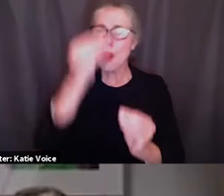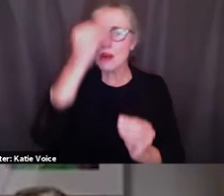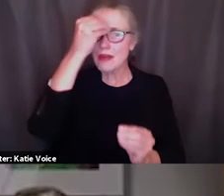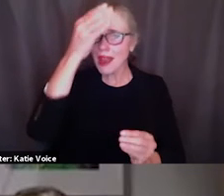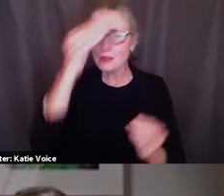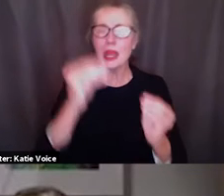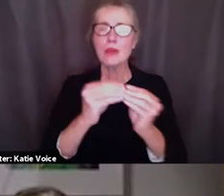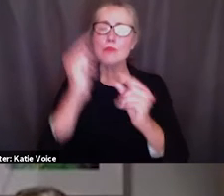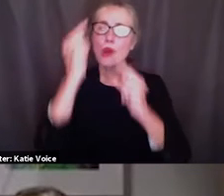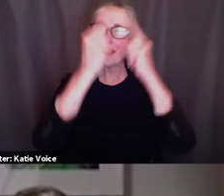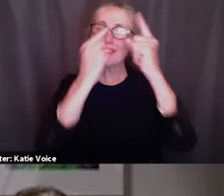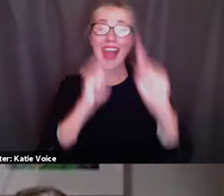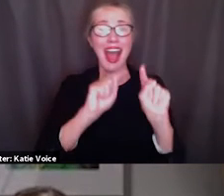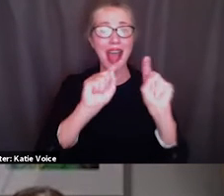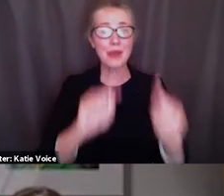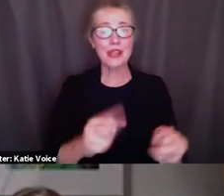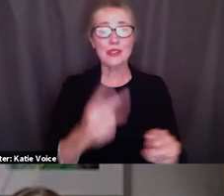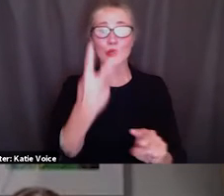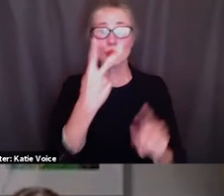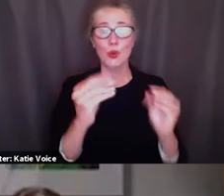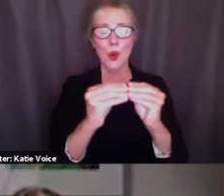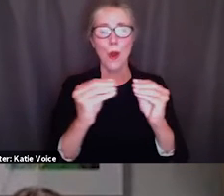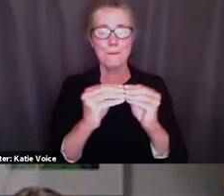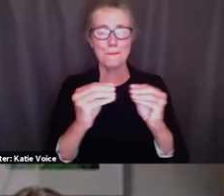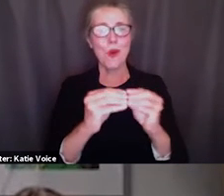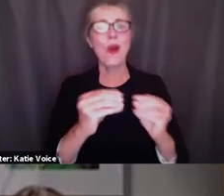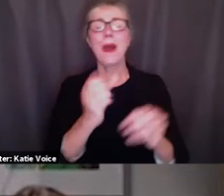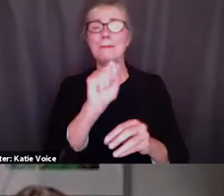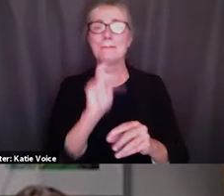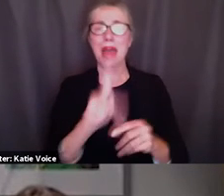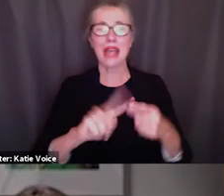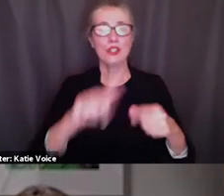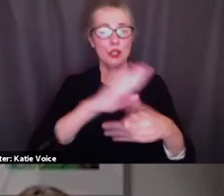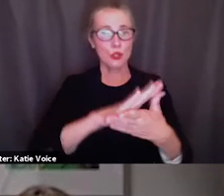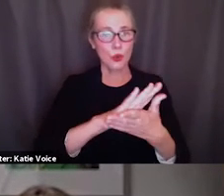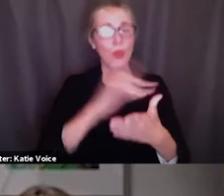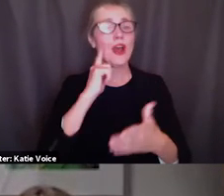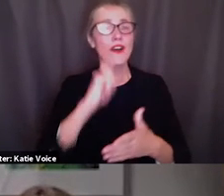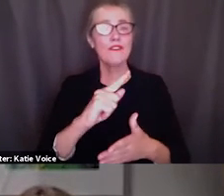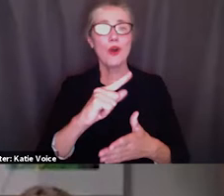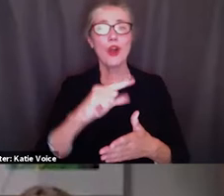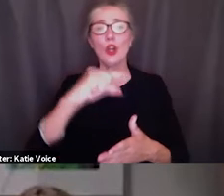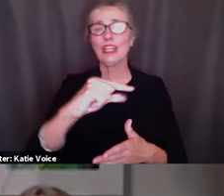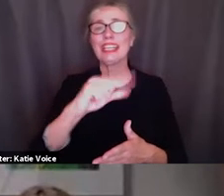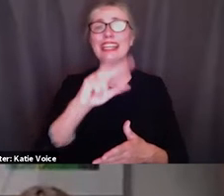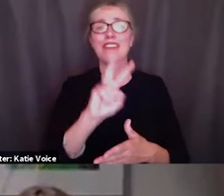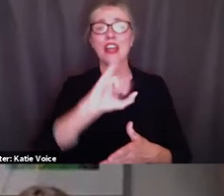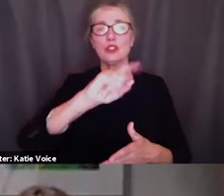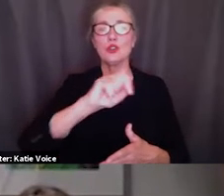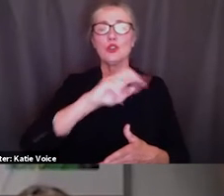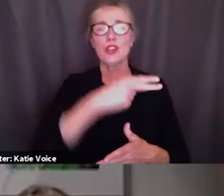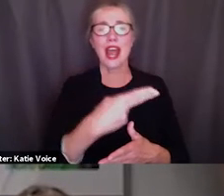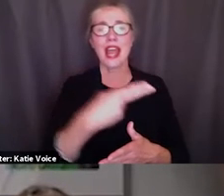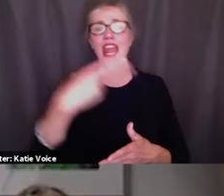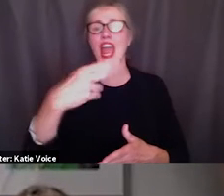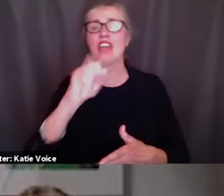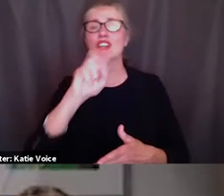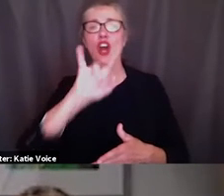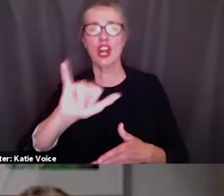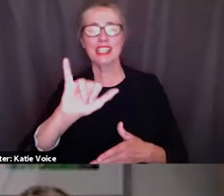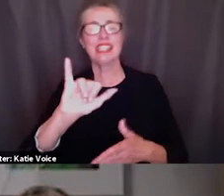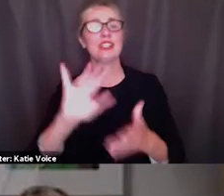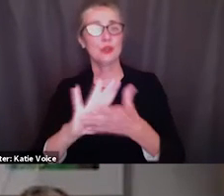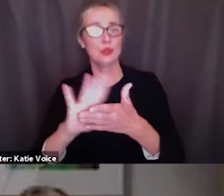Y yo tuve otras 2 noches de regreso a clase, Goleta Valley Junior High, Harding University Partnership. Y mis respetos para